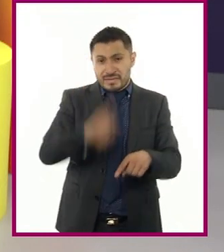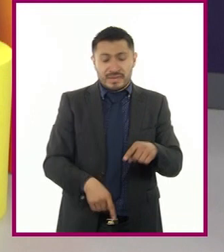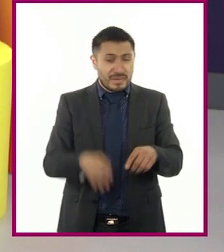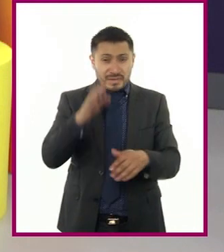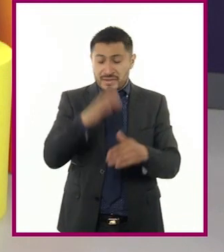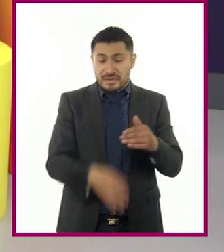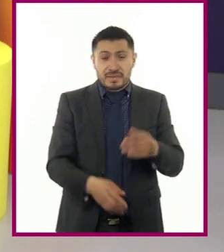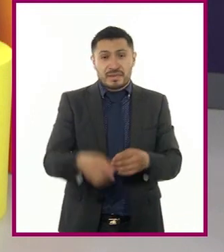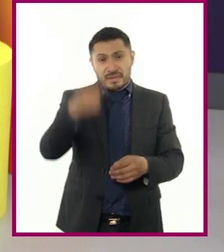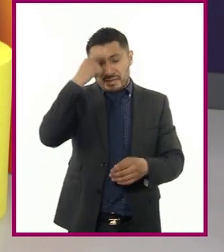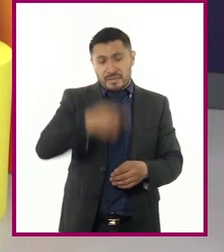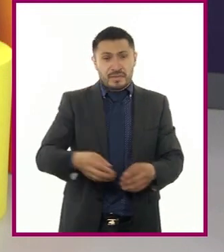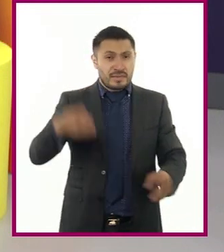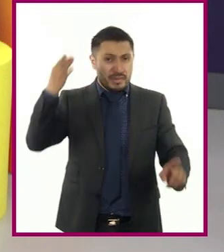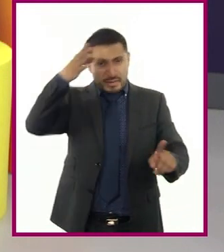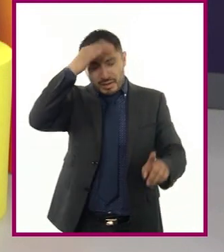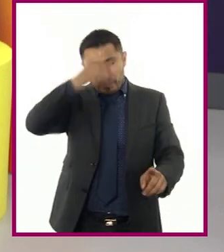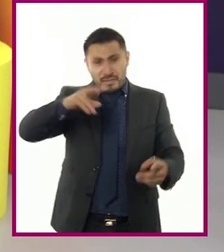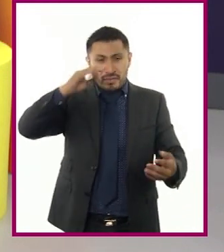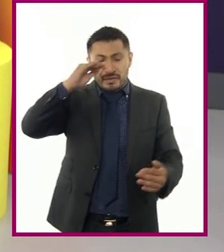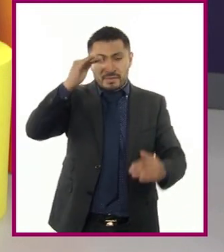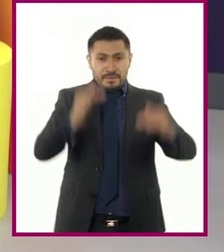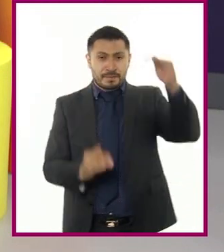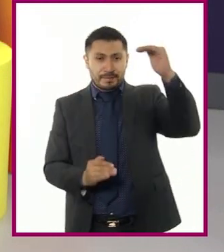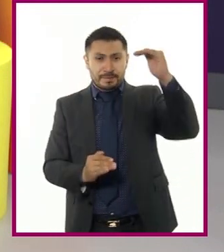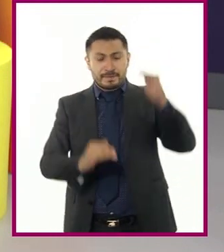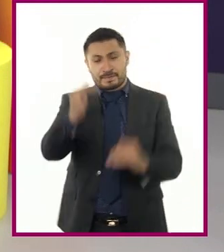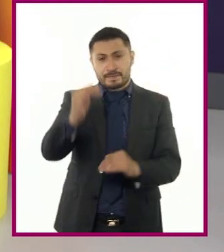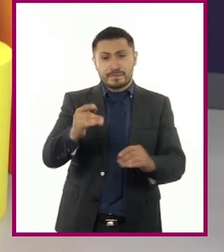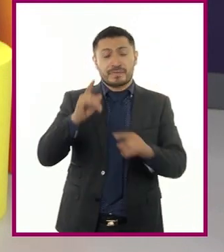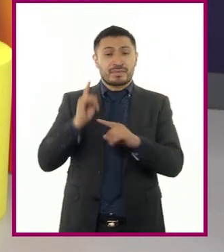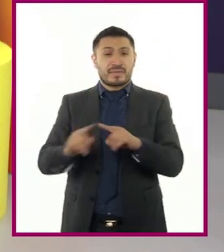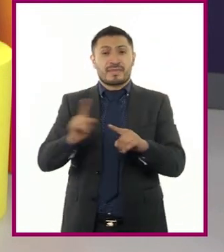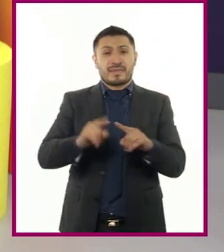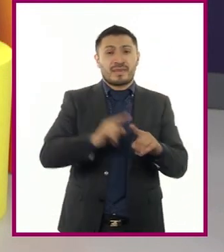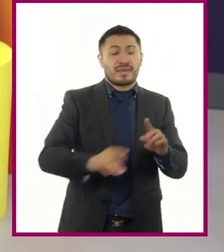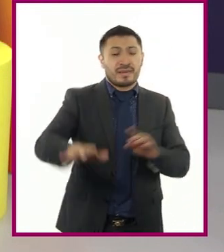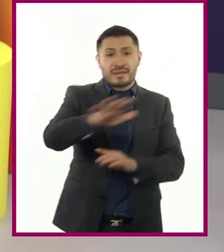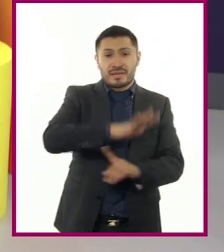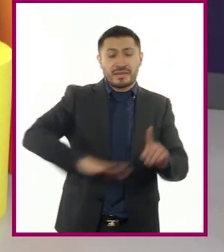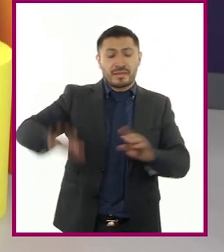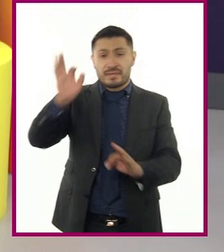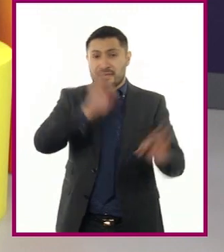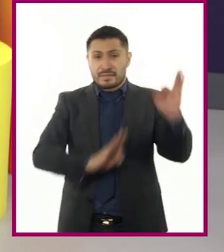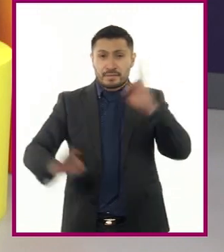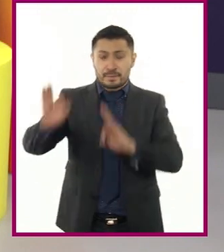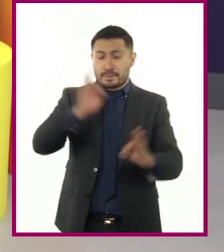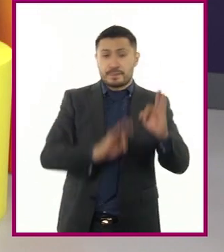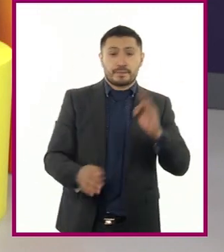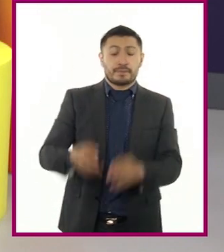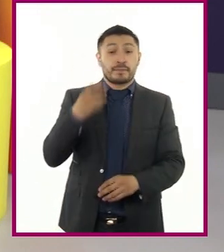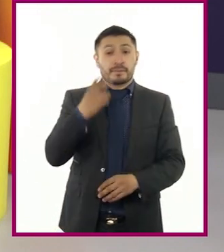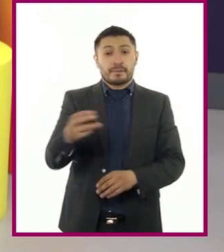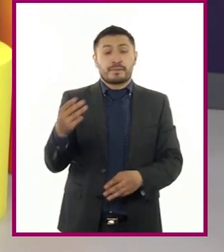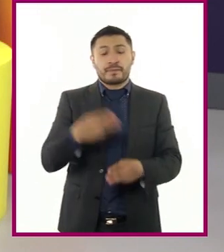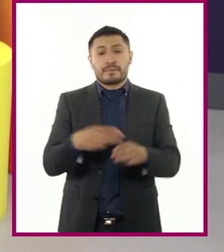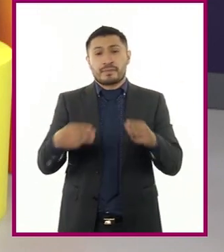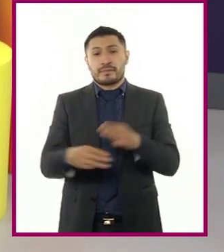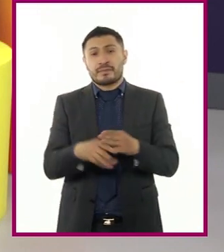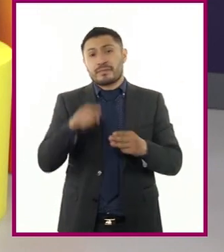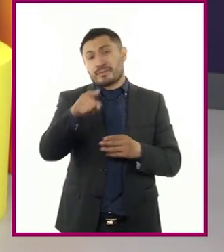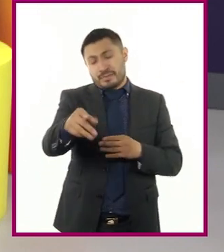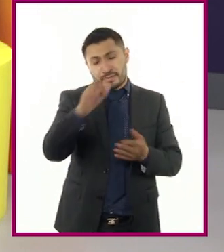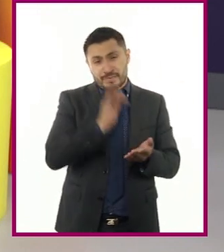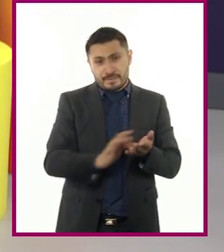al aprendizaje de la proporcionalidad inversa en más contextos de la física. Este es un material de apoyo